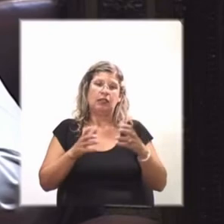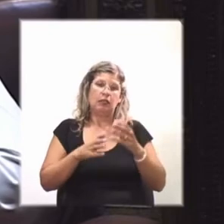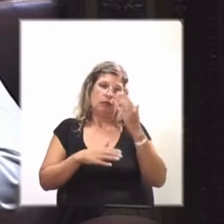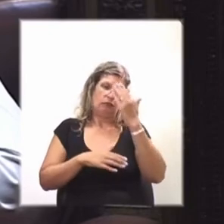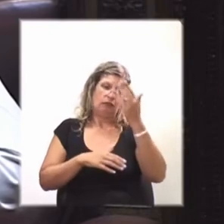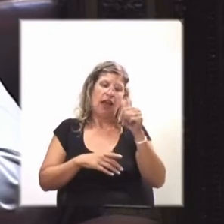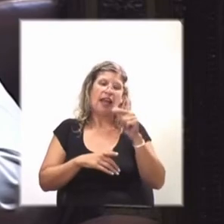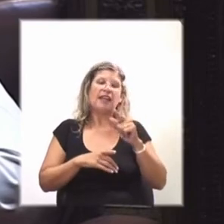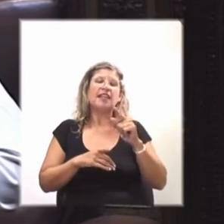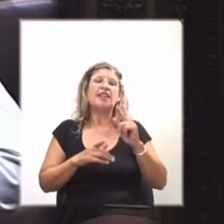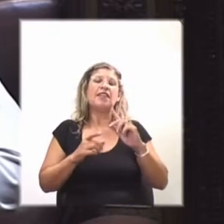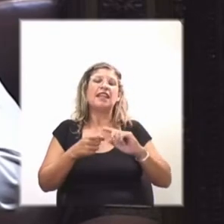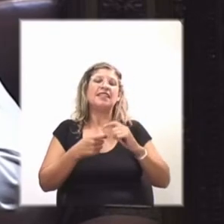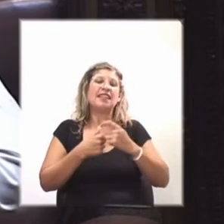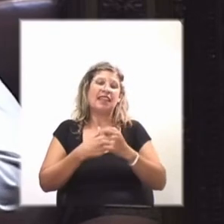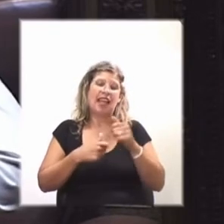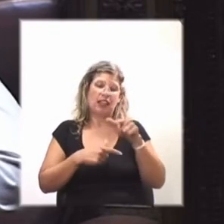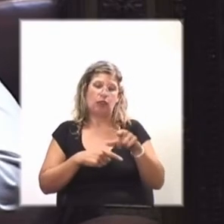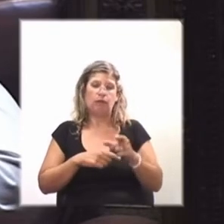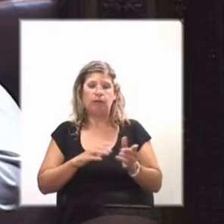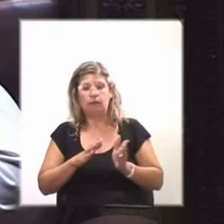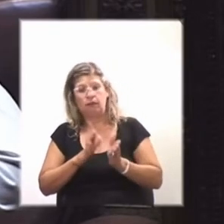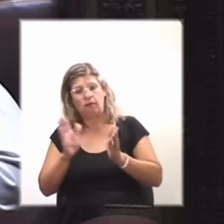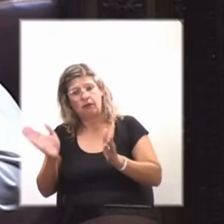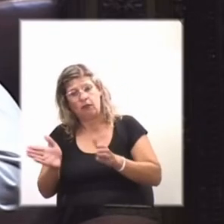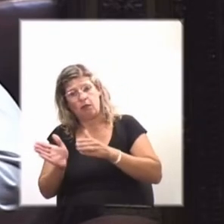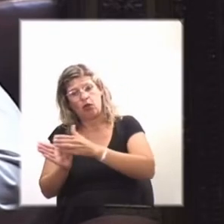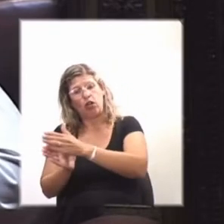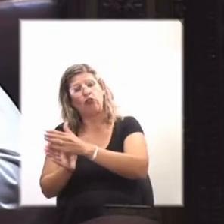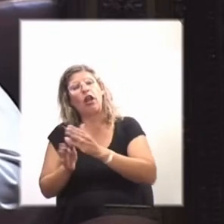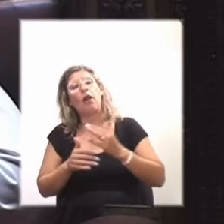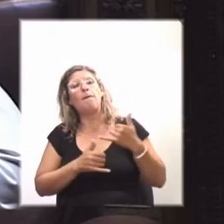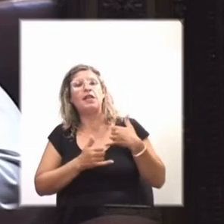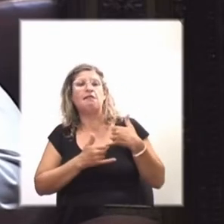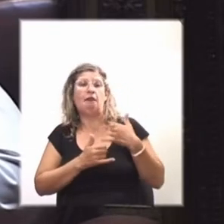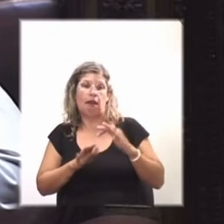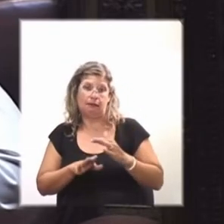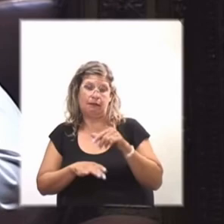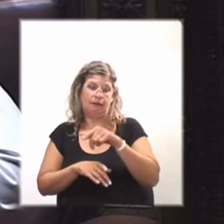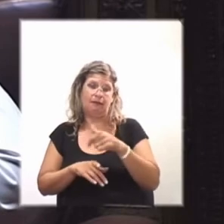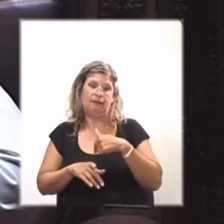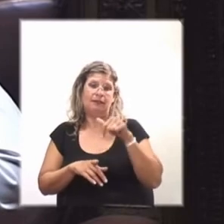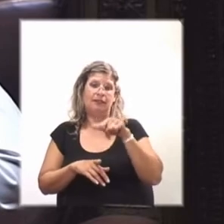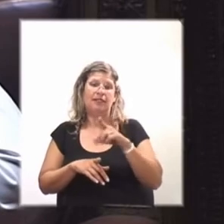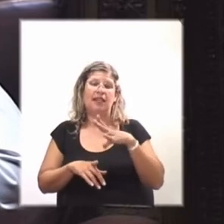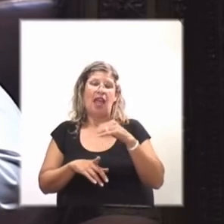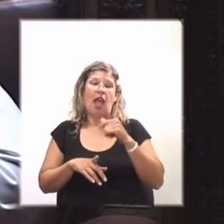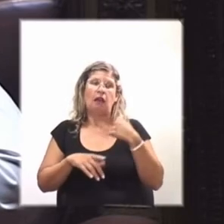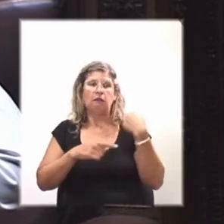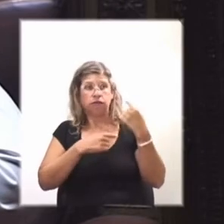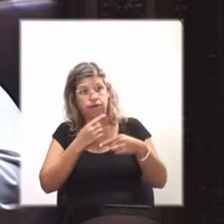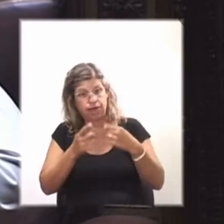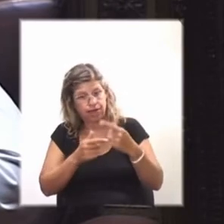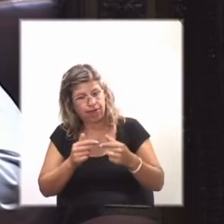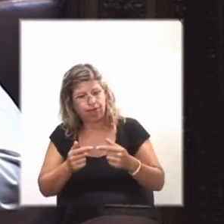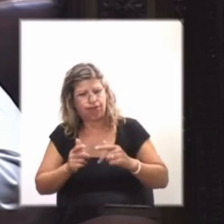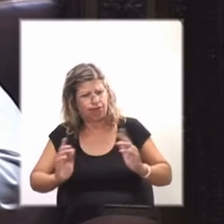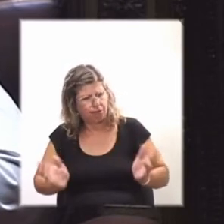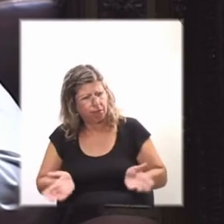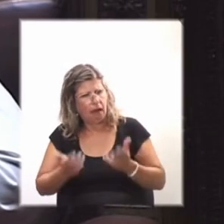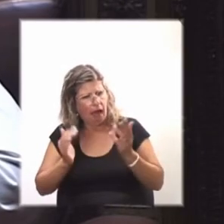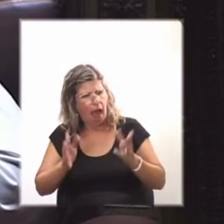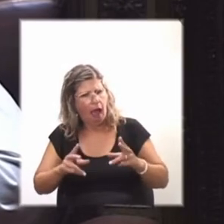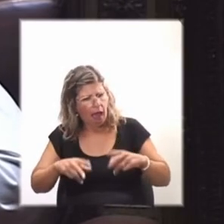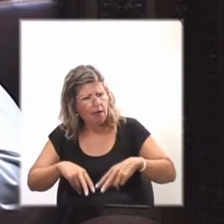movimiento sindical y popular, y por otra, los militares, que se encuentran desde algún tiempo impulsando la investigación de